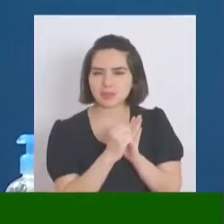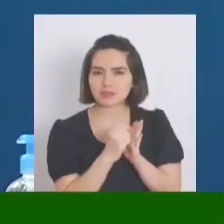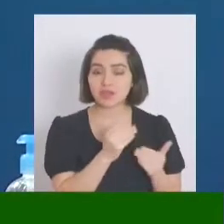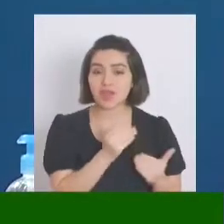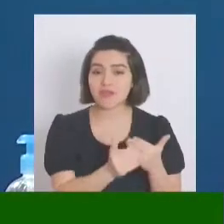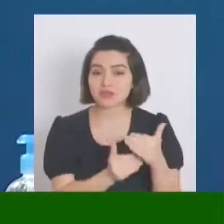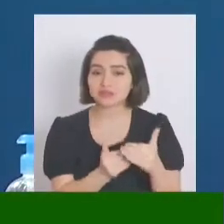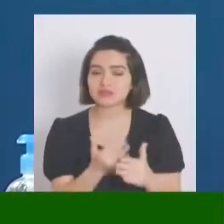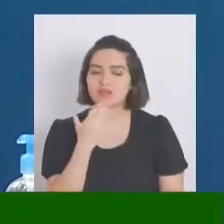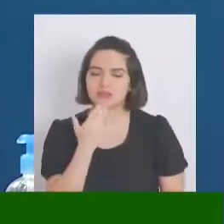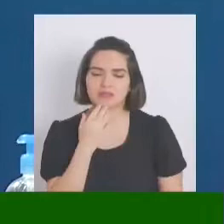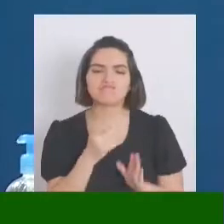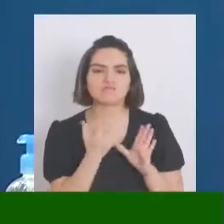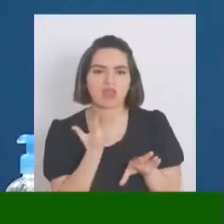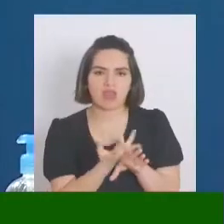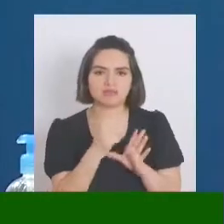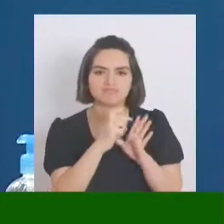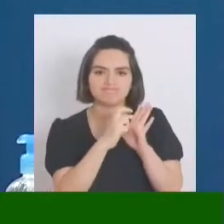avances y retrocesos.